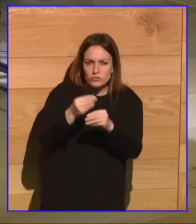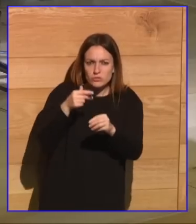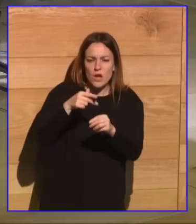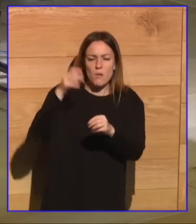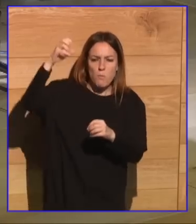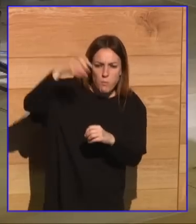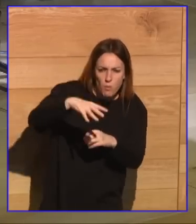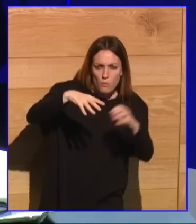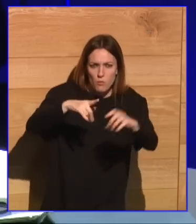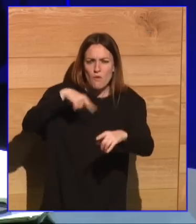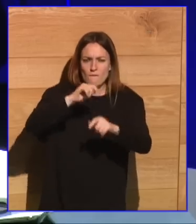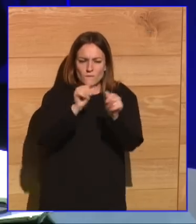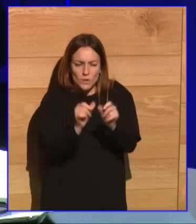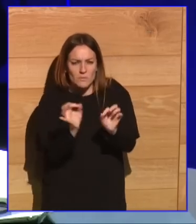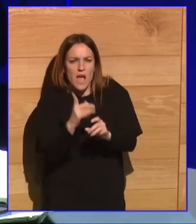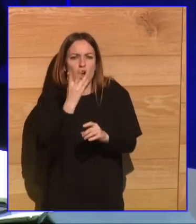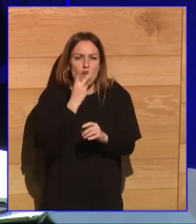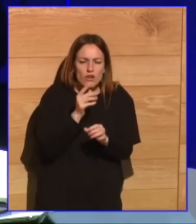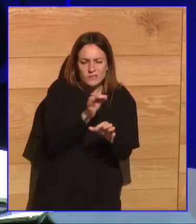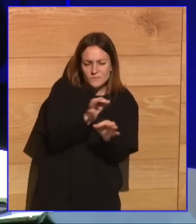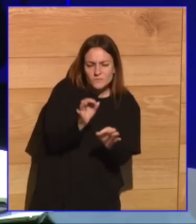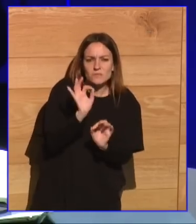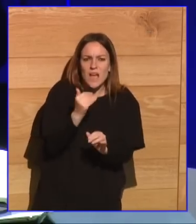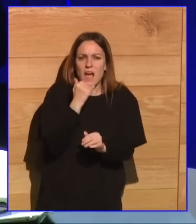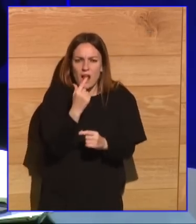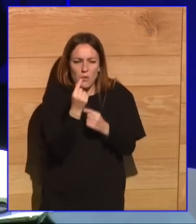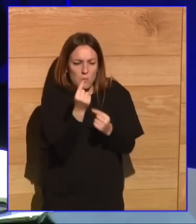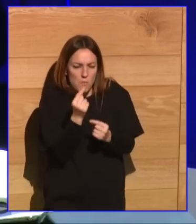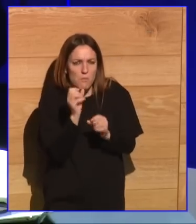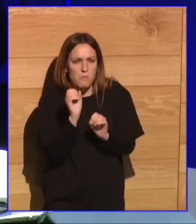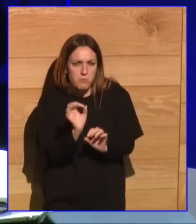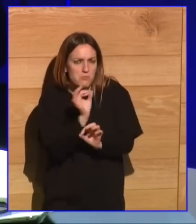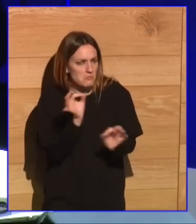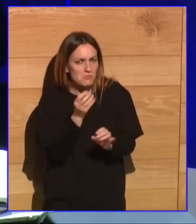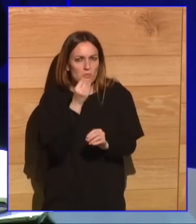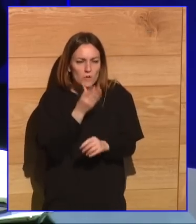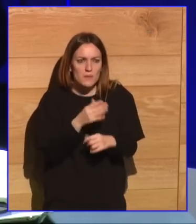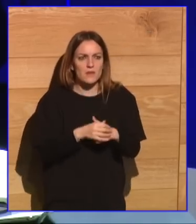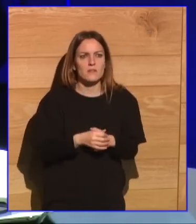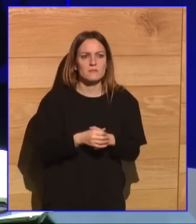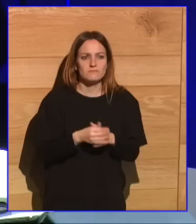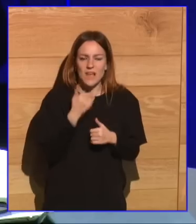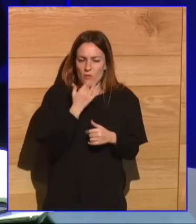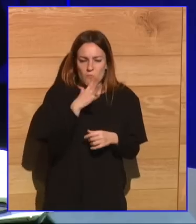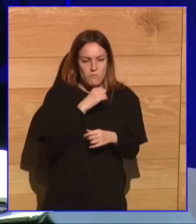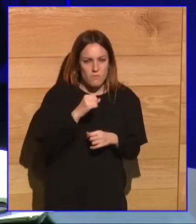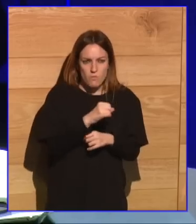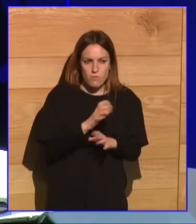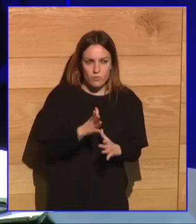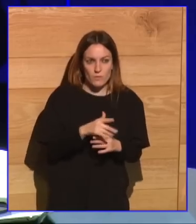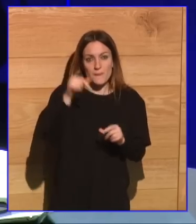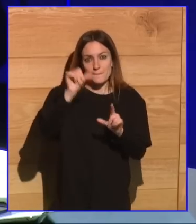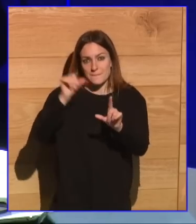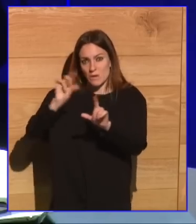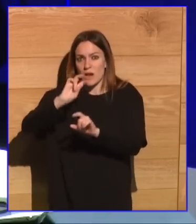muy matizado en el empleo del color exacto, que consigue tener una clase enorme y una cantidad de cine enorme, que no tienen estas